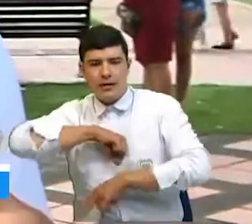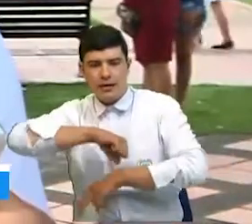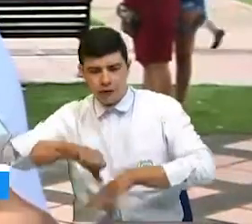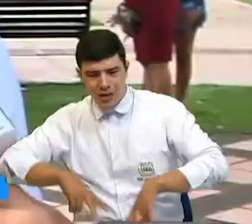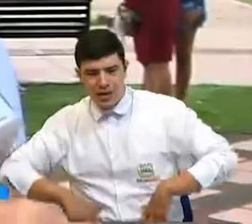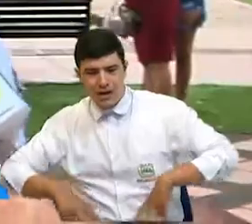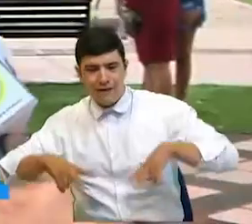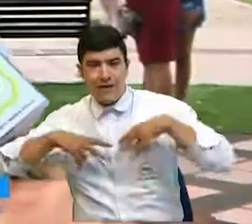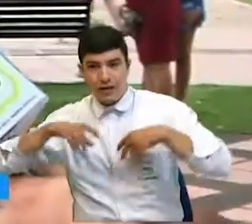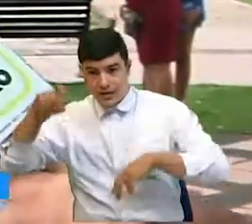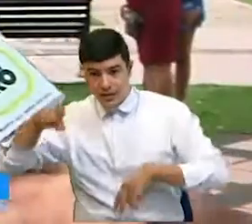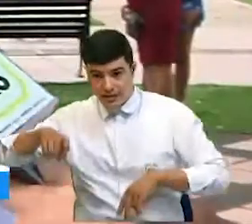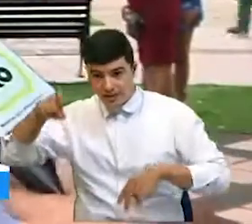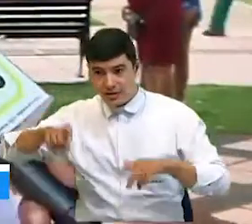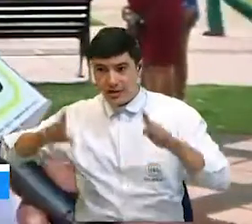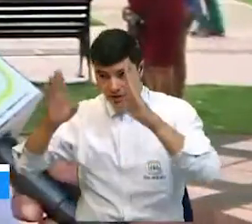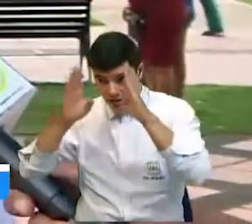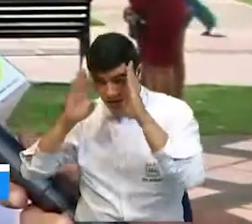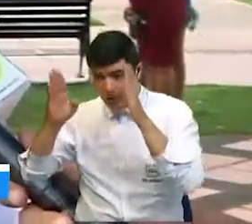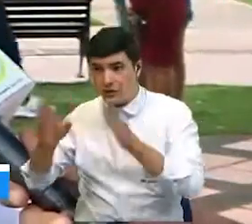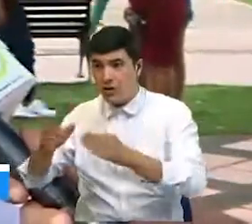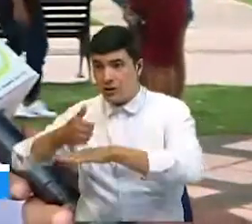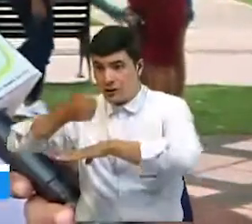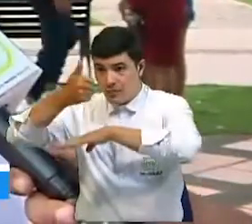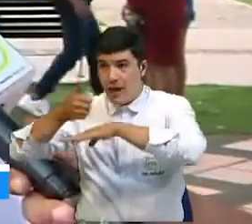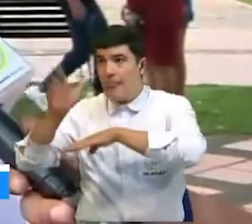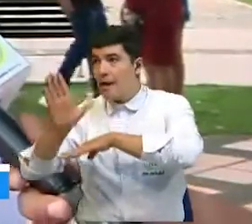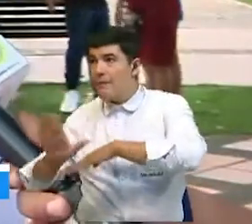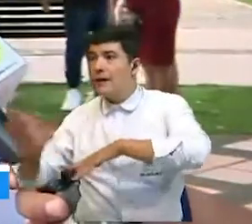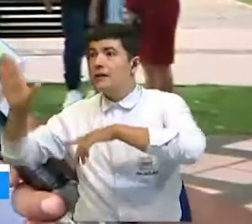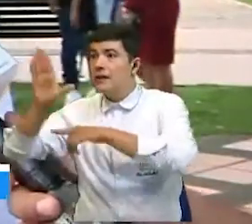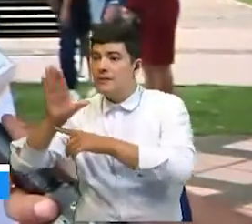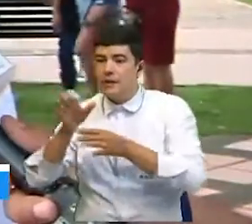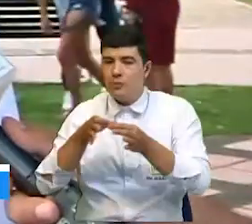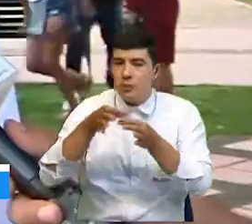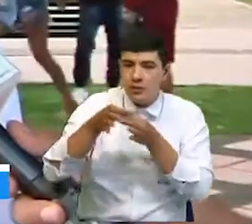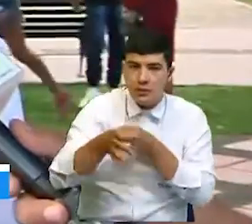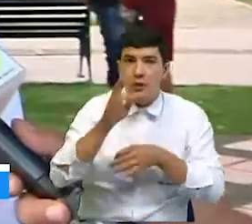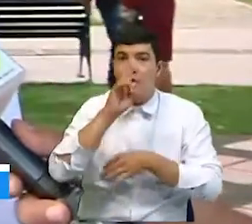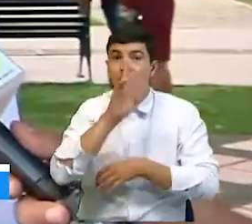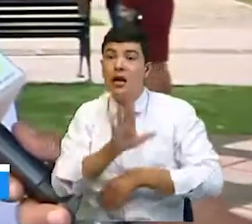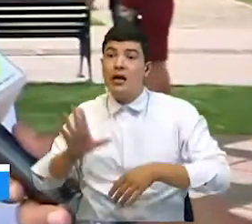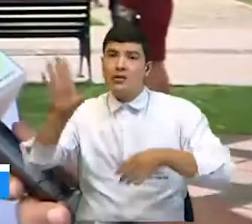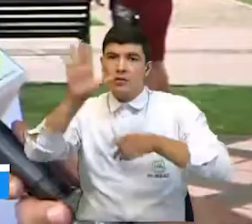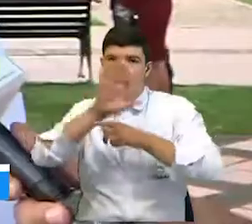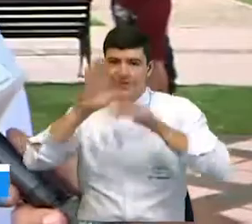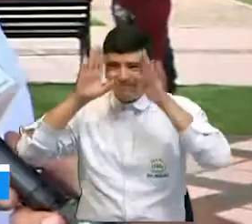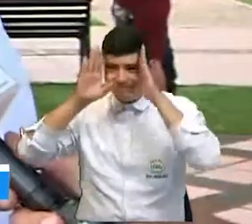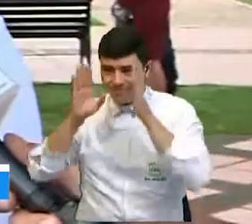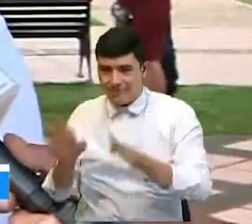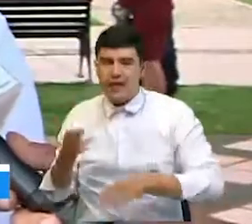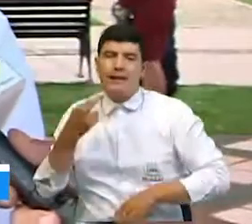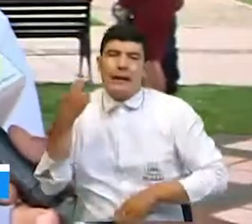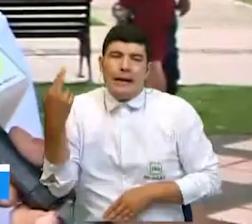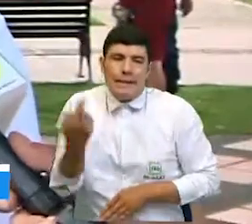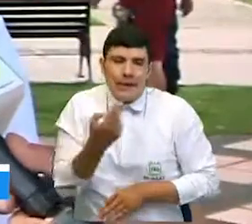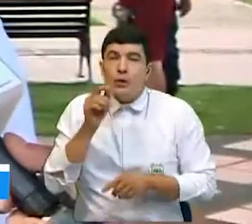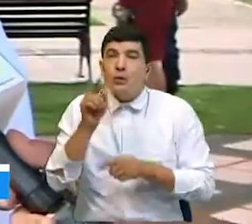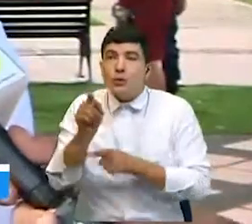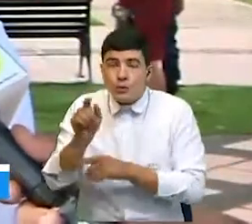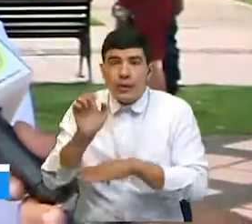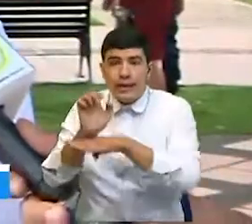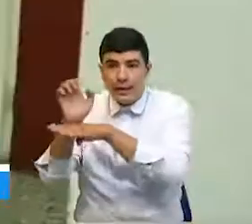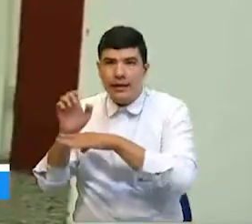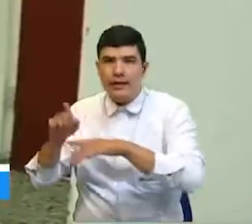merece mayor atención por parte de las autoridades, tanto del departamento como del municipio, que son las que, vuelvo y repito, tienen que velar porque se